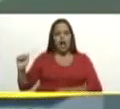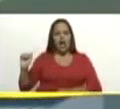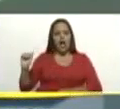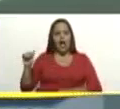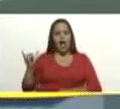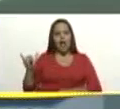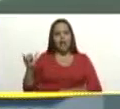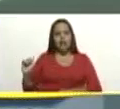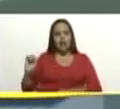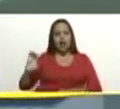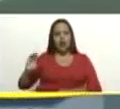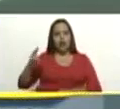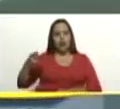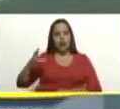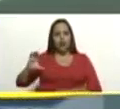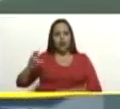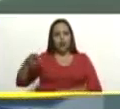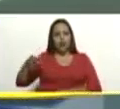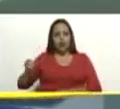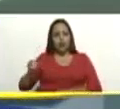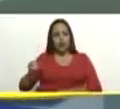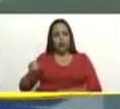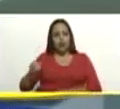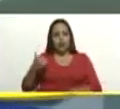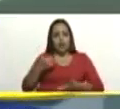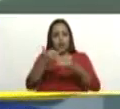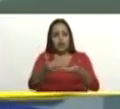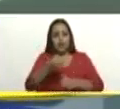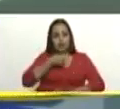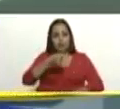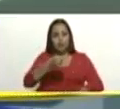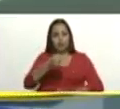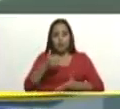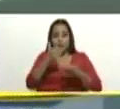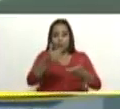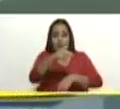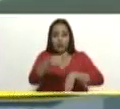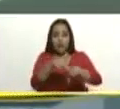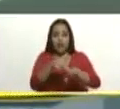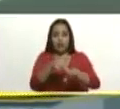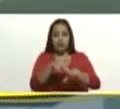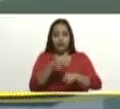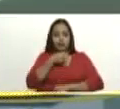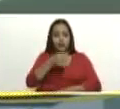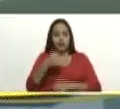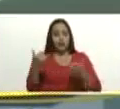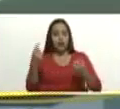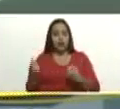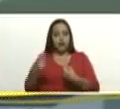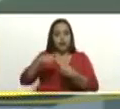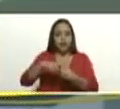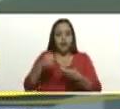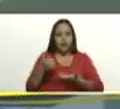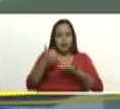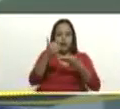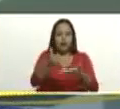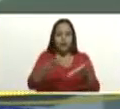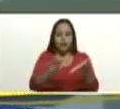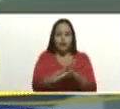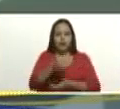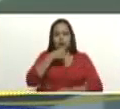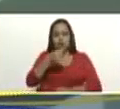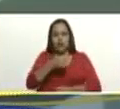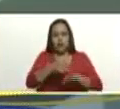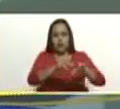la entrega del Premio Nacional de Periodismo, y en esta oportunidad ya se incorporan premios al periodismo